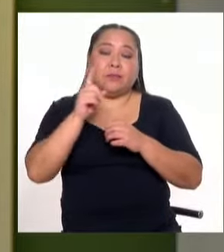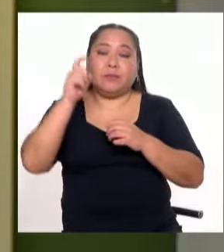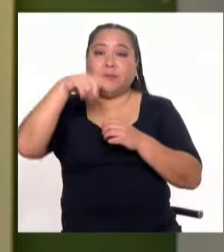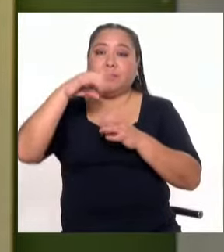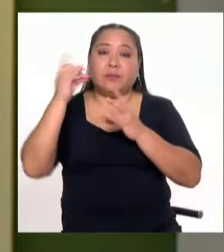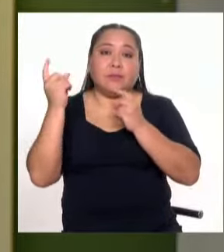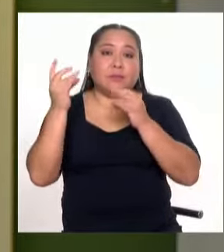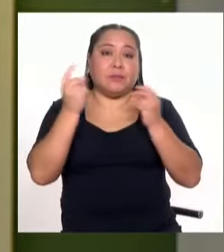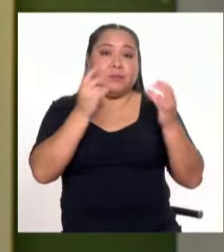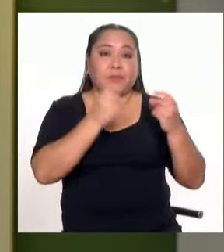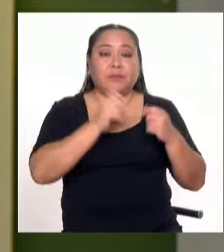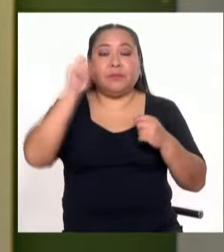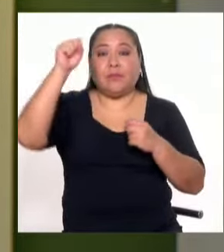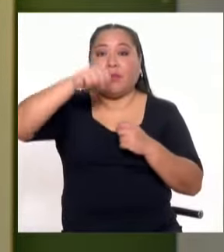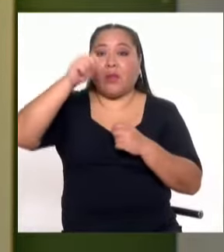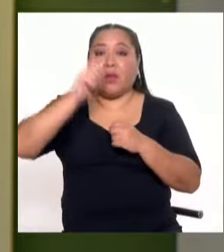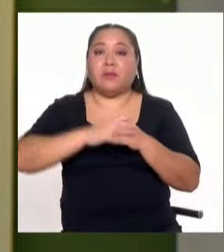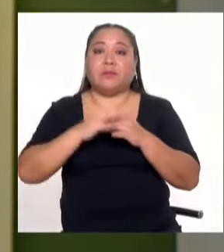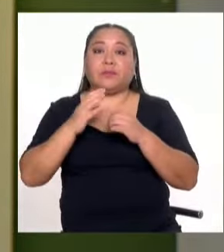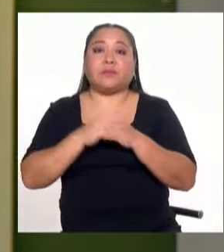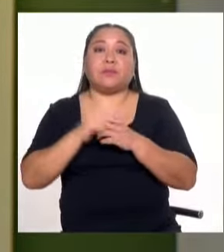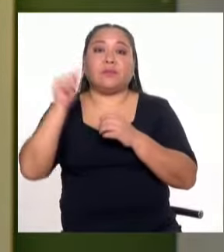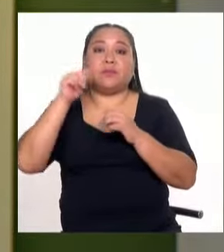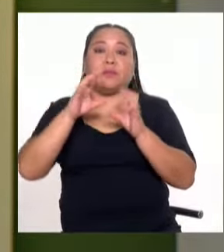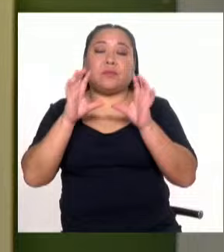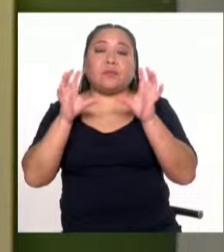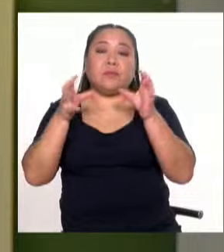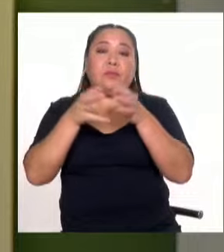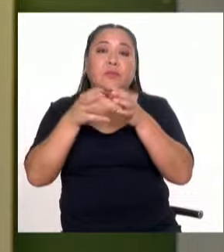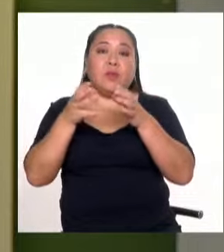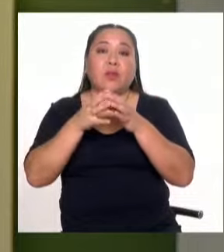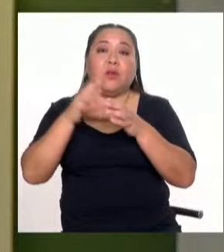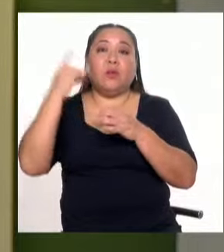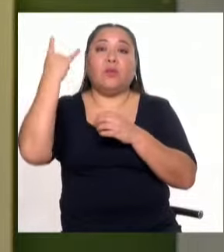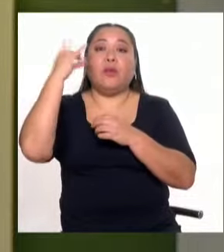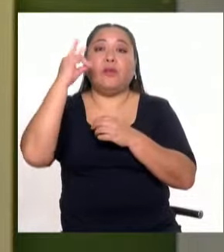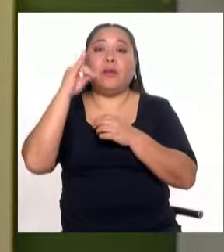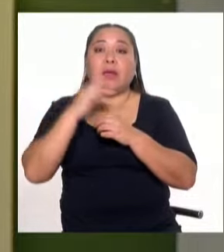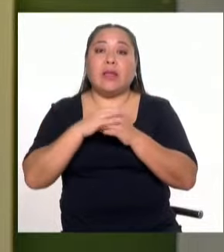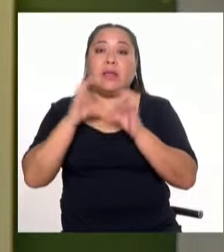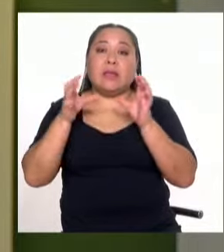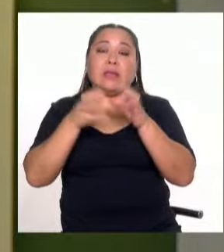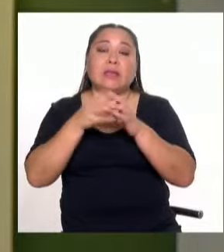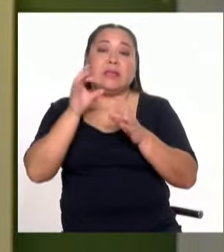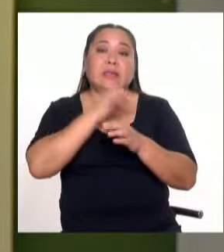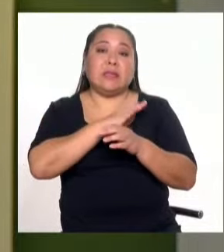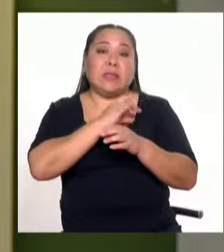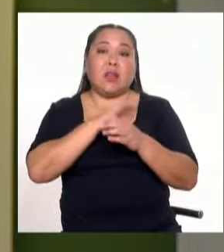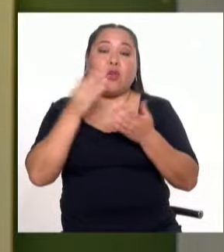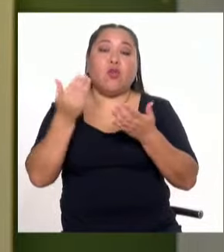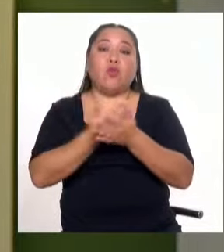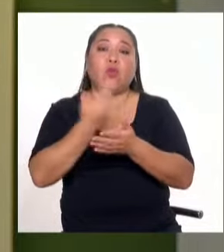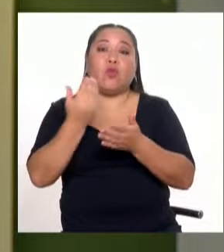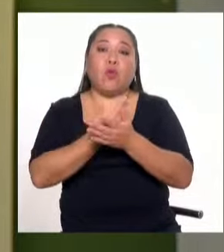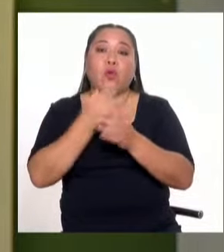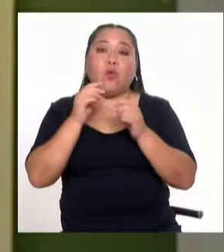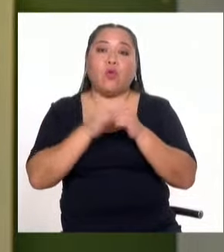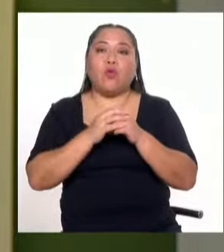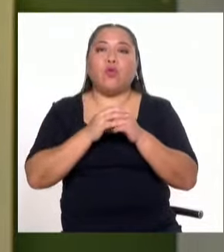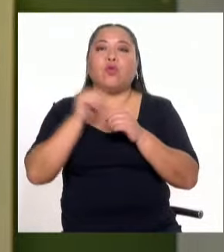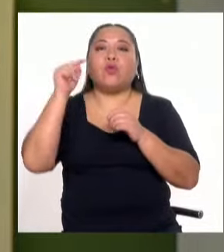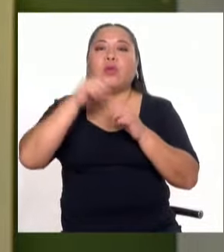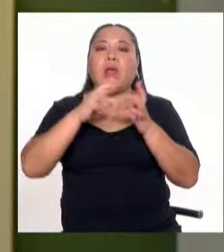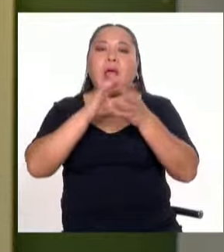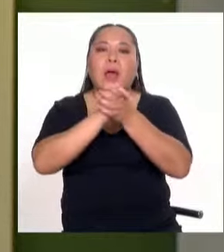la que sí tuvo en el caso de la federación boliviana la federación chilena porque tenían encima una nueva fecha eliminatoria en este caso recién los amistosos que